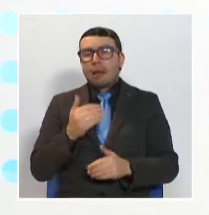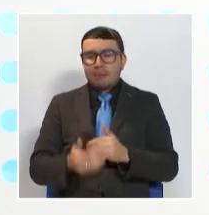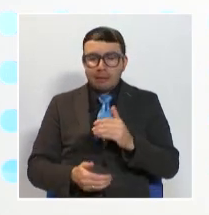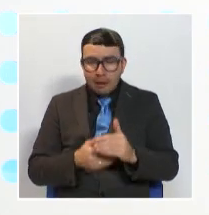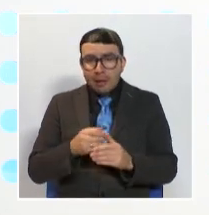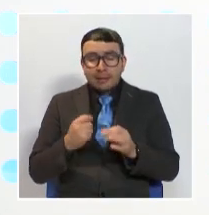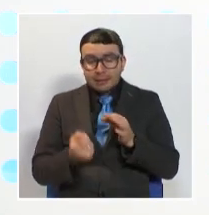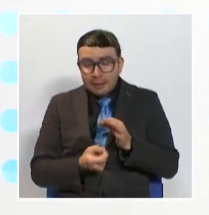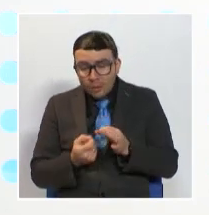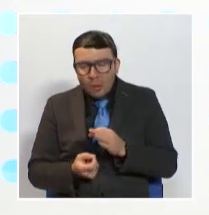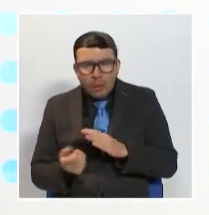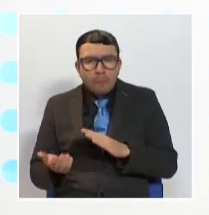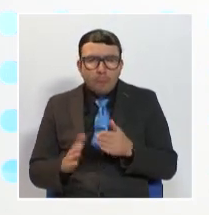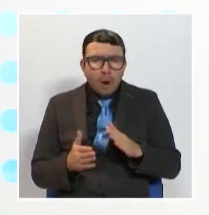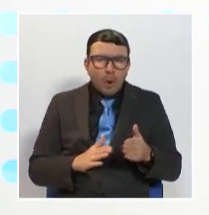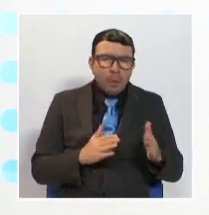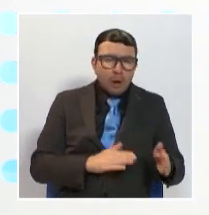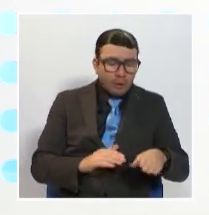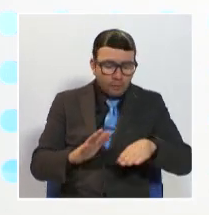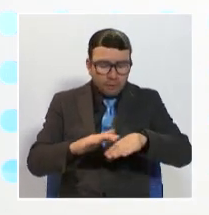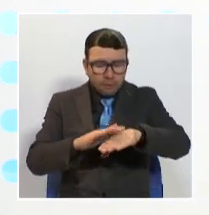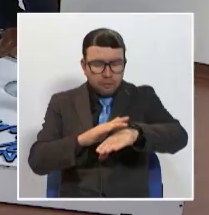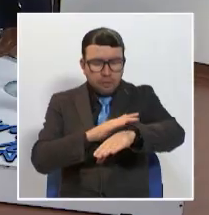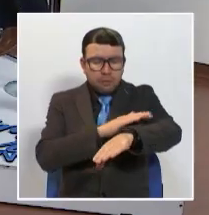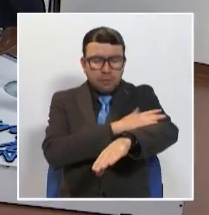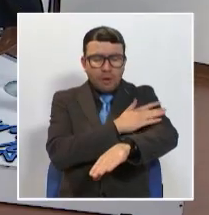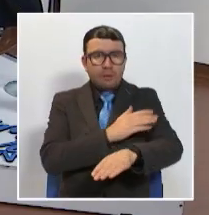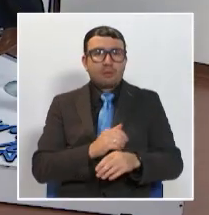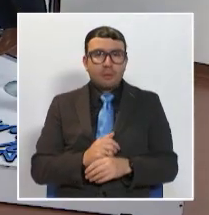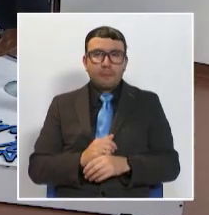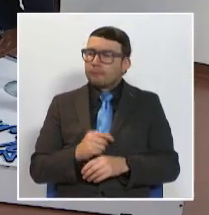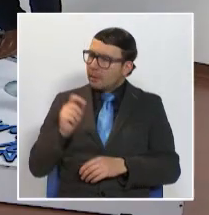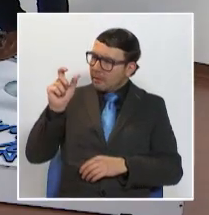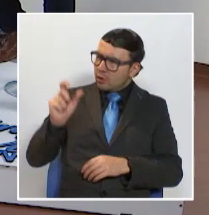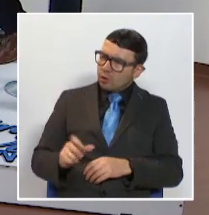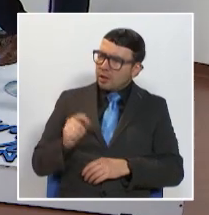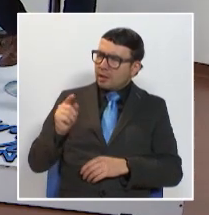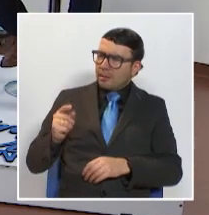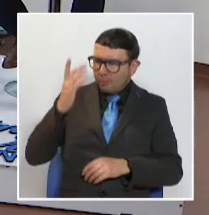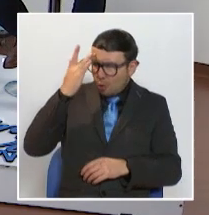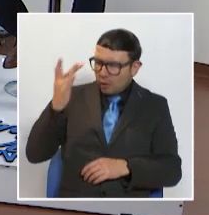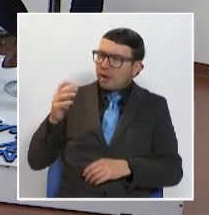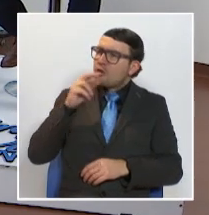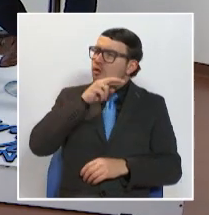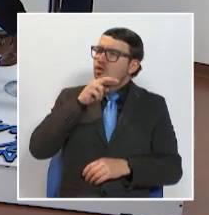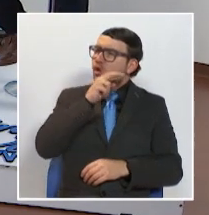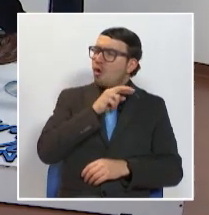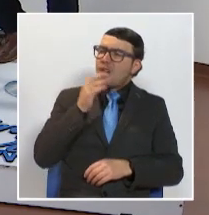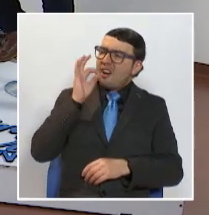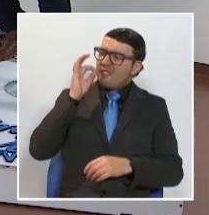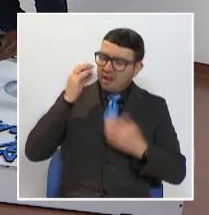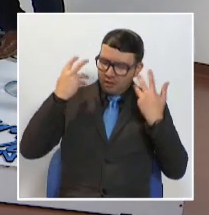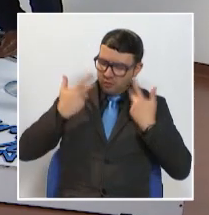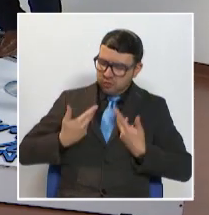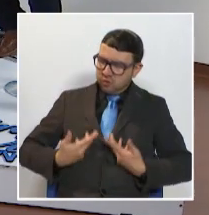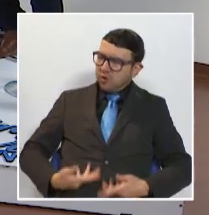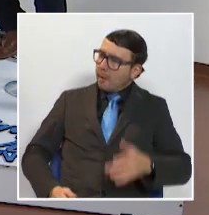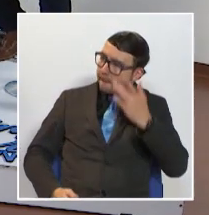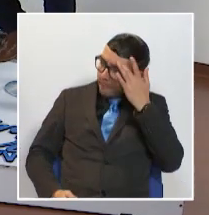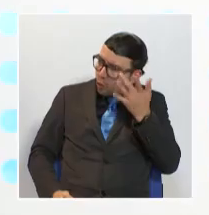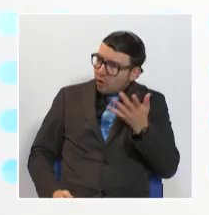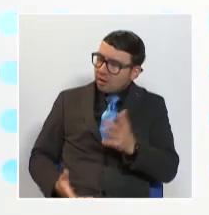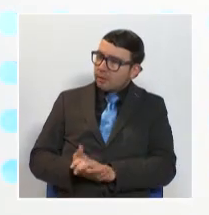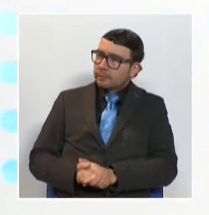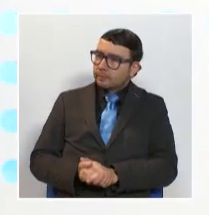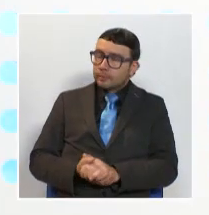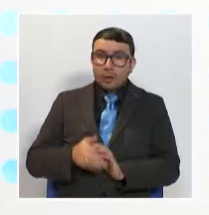muerte celular hace que descamen más rápidamente. ¿Y por qué queda bronceada la persona? Sí. ¿Por qué cambia de tono? La radiación ultravioleta, pues